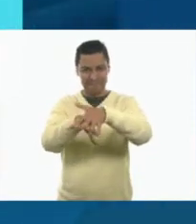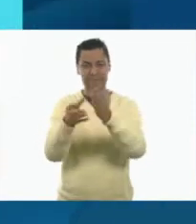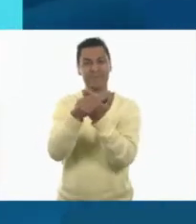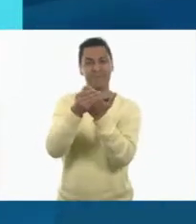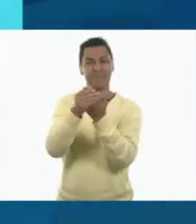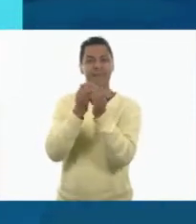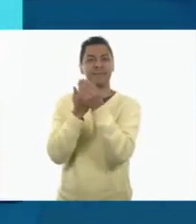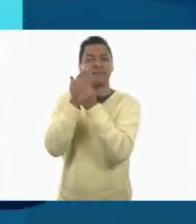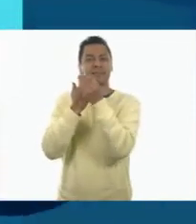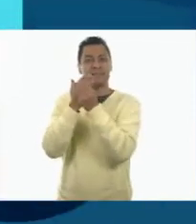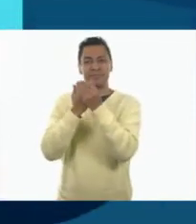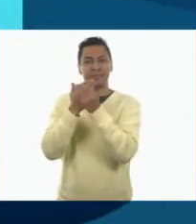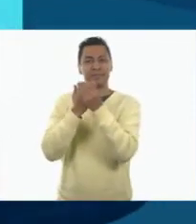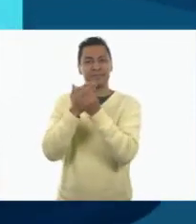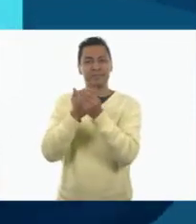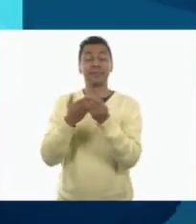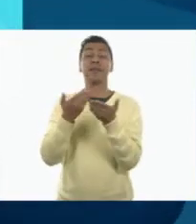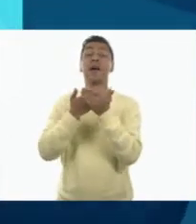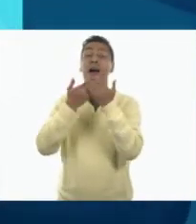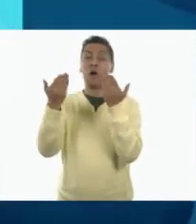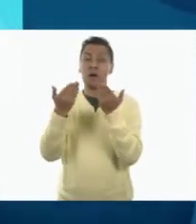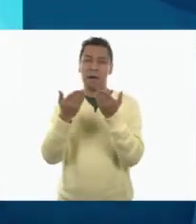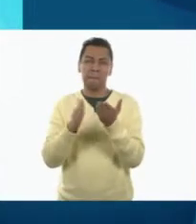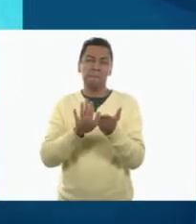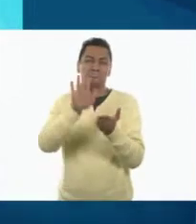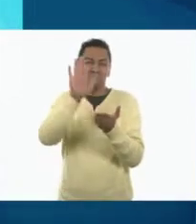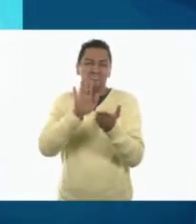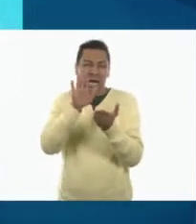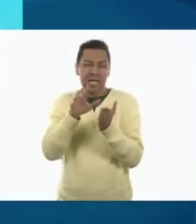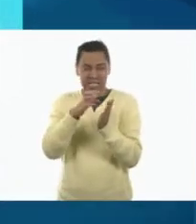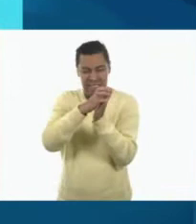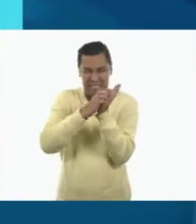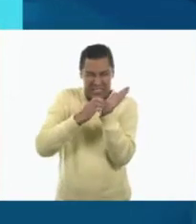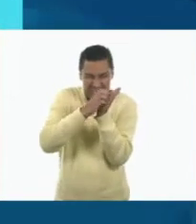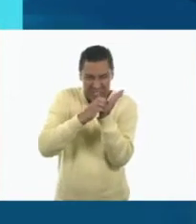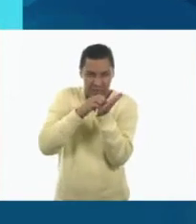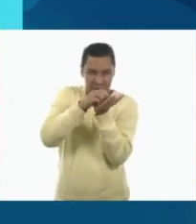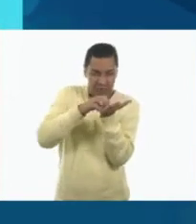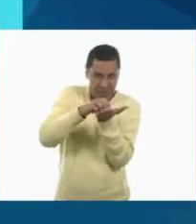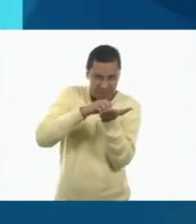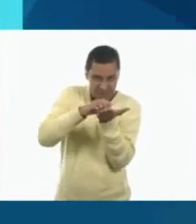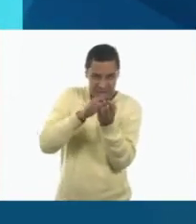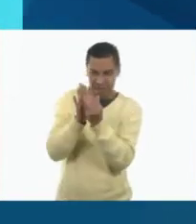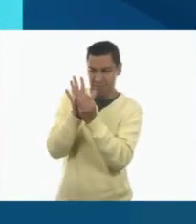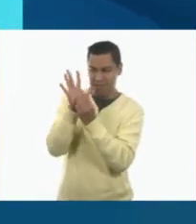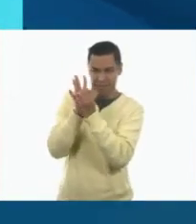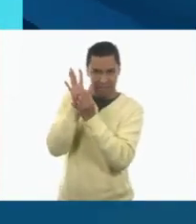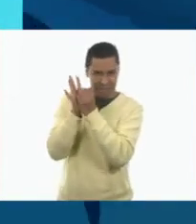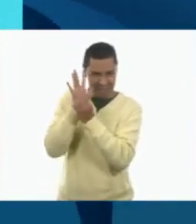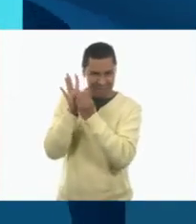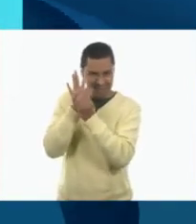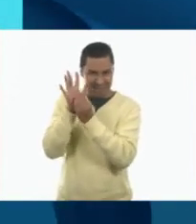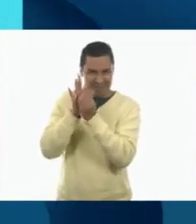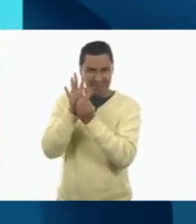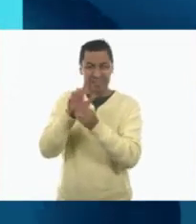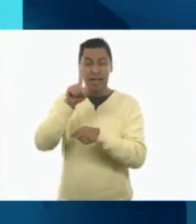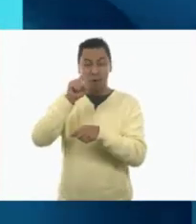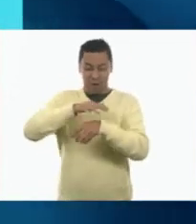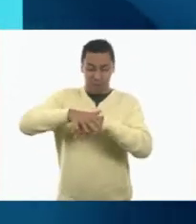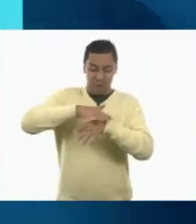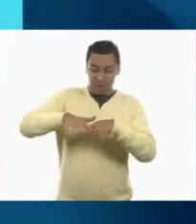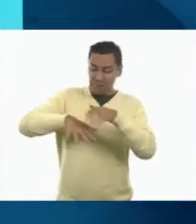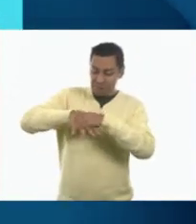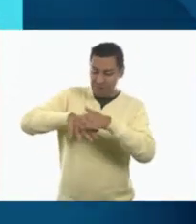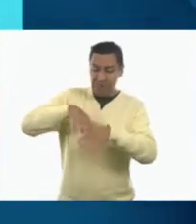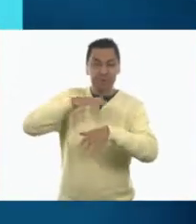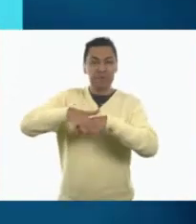dedos. Ahora haz como que rasguñas la palma de tus manos para lavar tus uñas. Enjuaga tus manos con